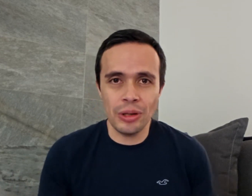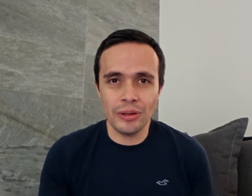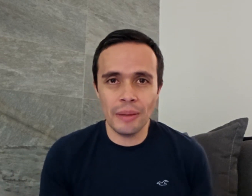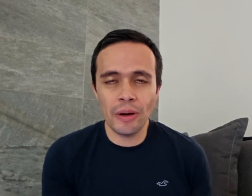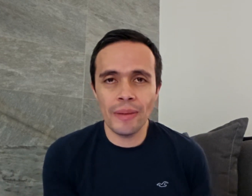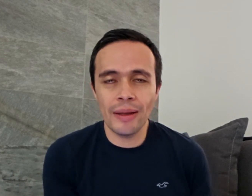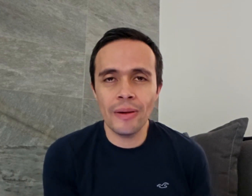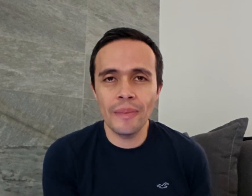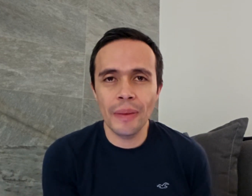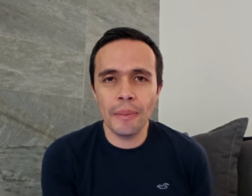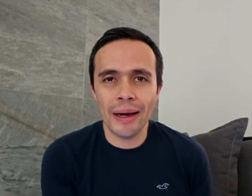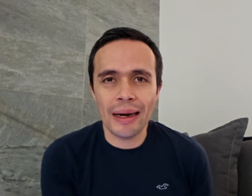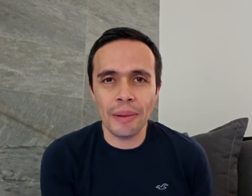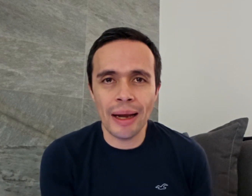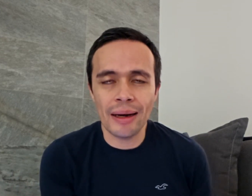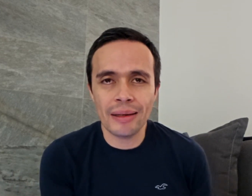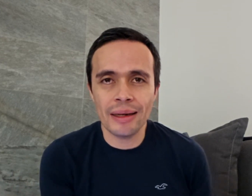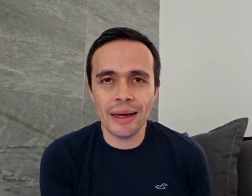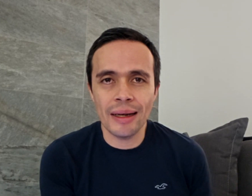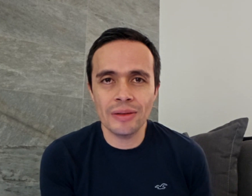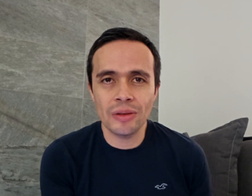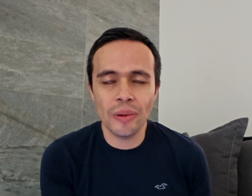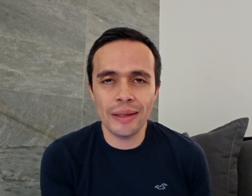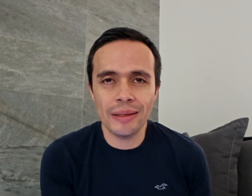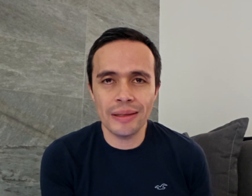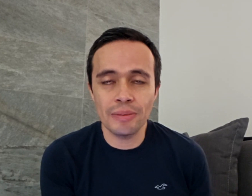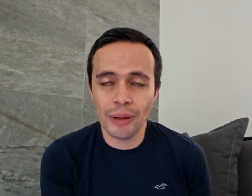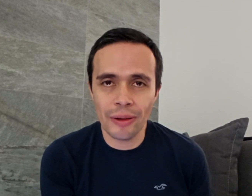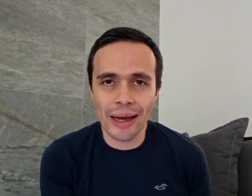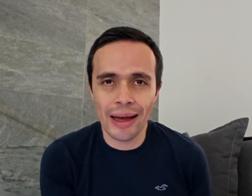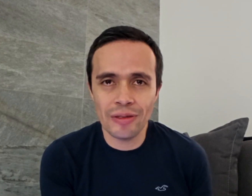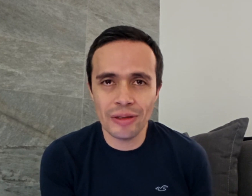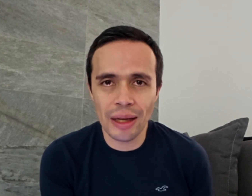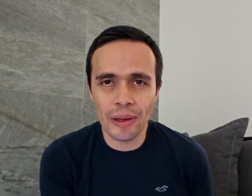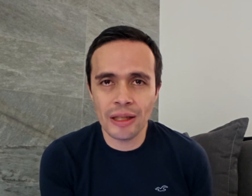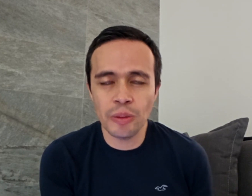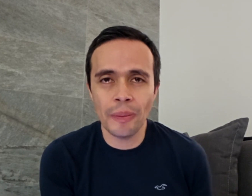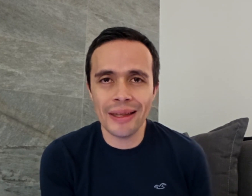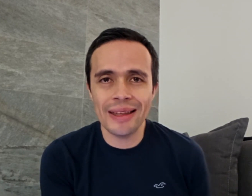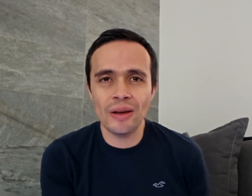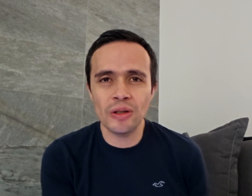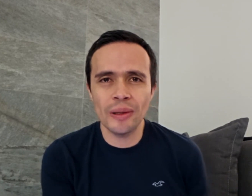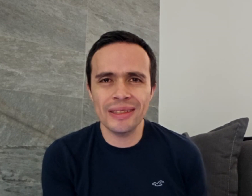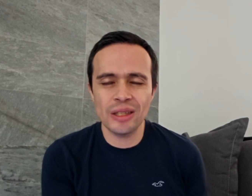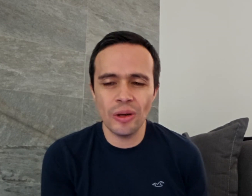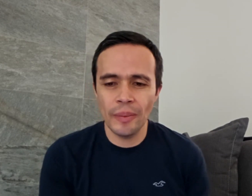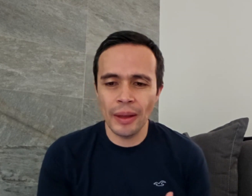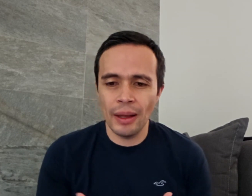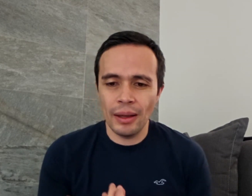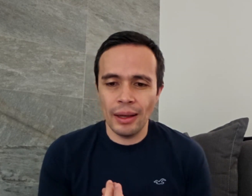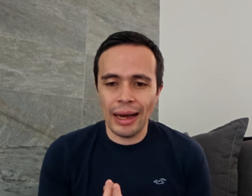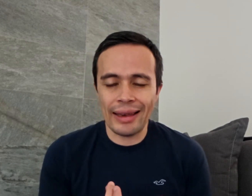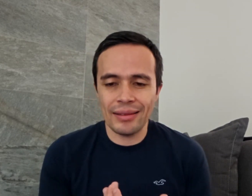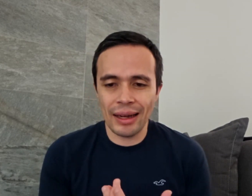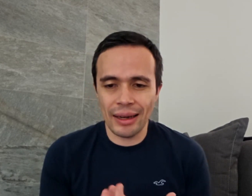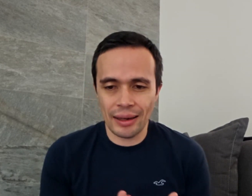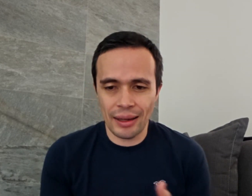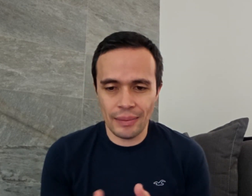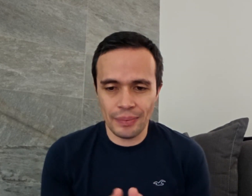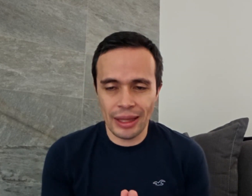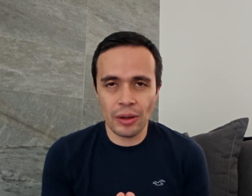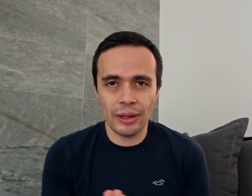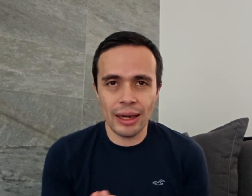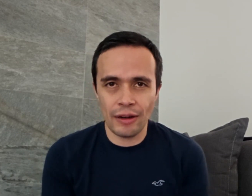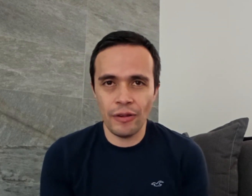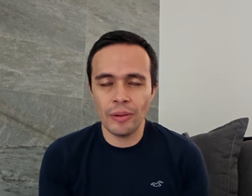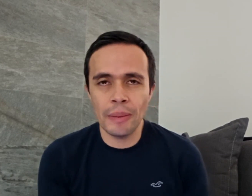hay corrupción de por medio, para liberar a estos jueces, perdón, a estos delincuentes por parte de los jueces. De hecho, hay que destacar